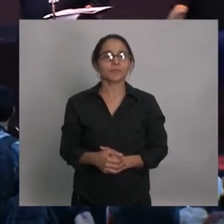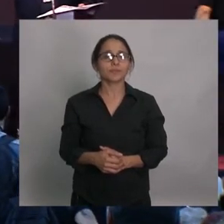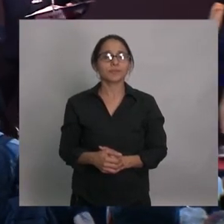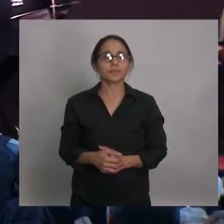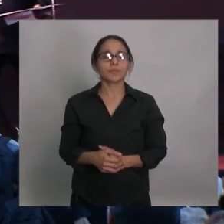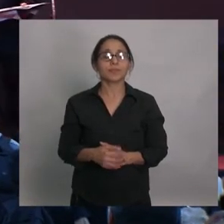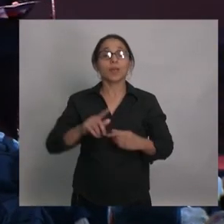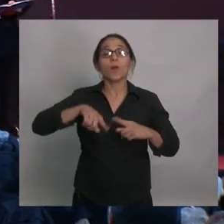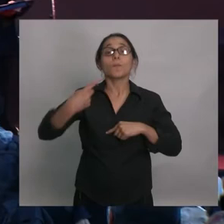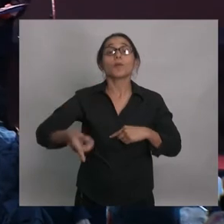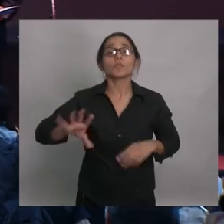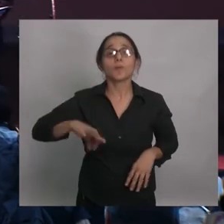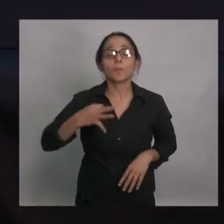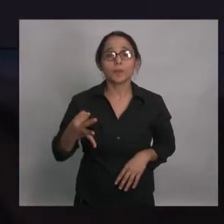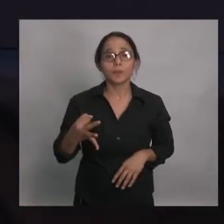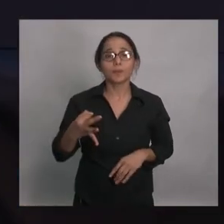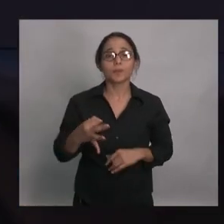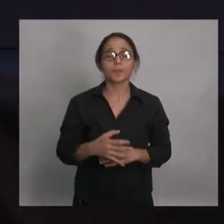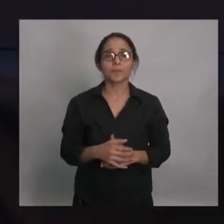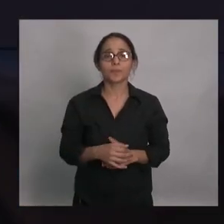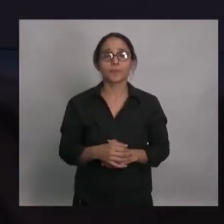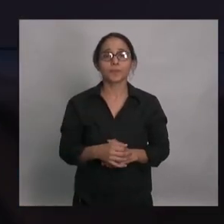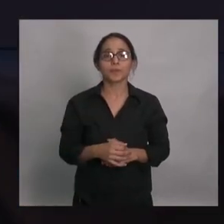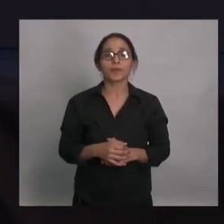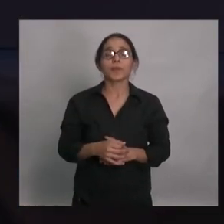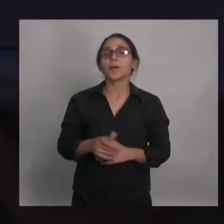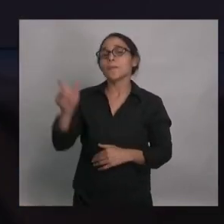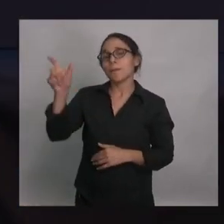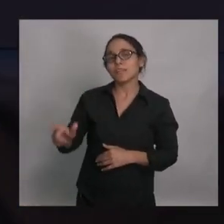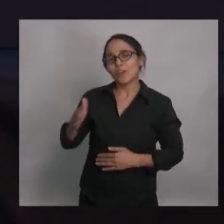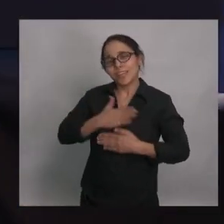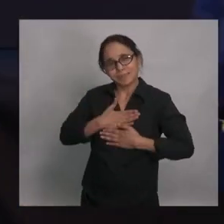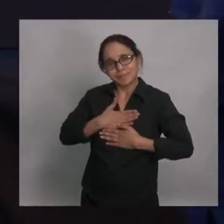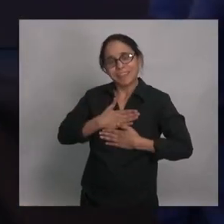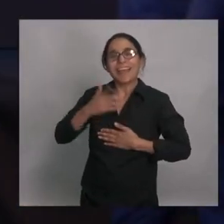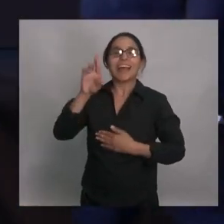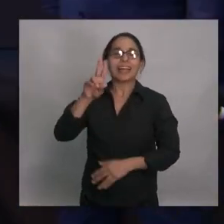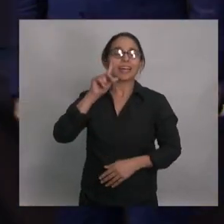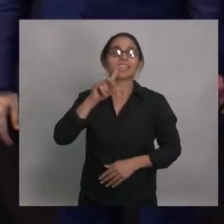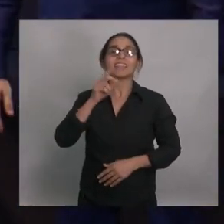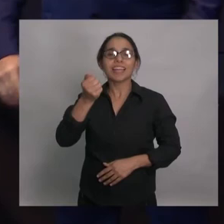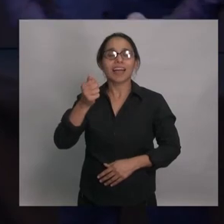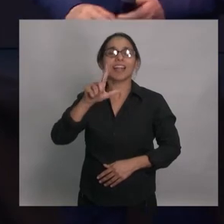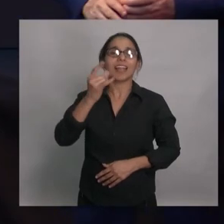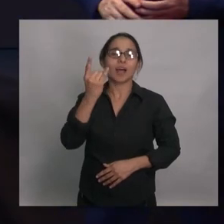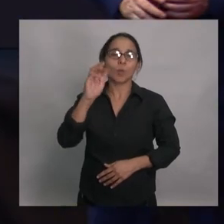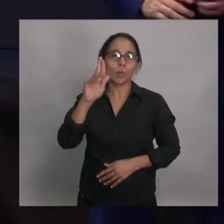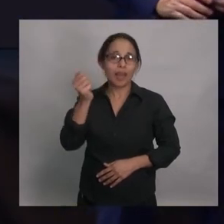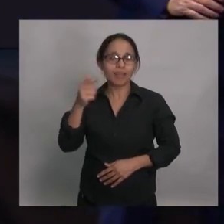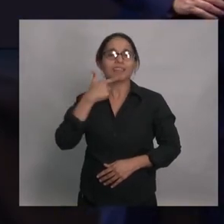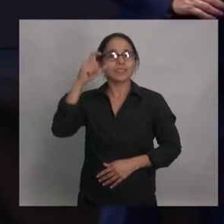el próximo premio es para nuestra querida rita laura segato